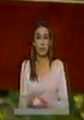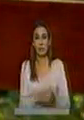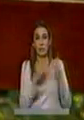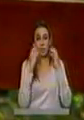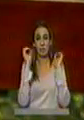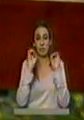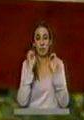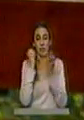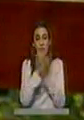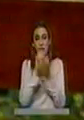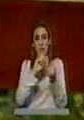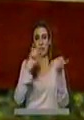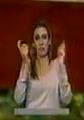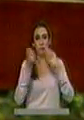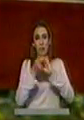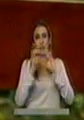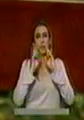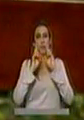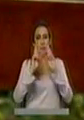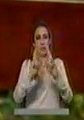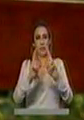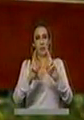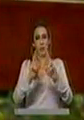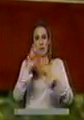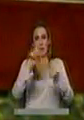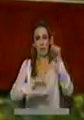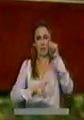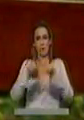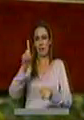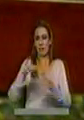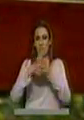o su marca, han provocado en muchos